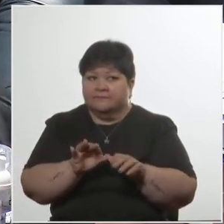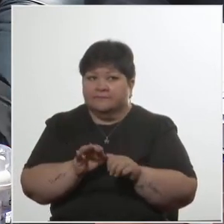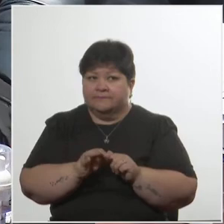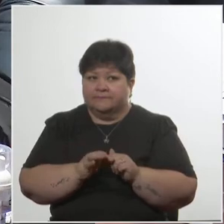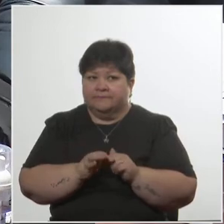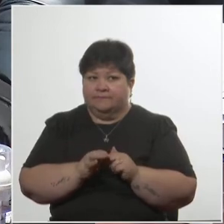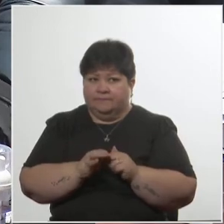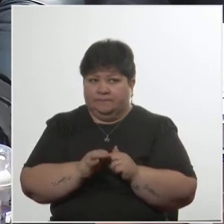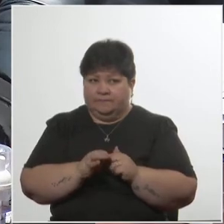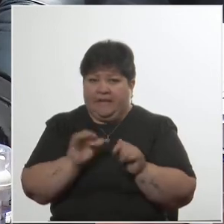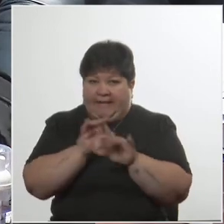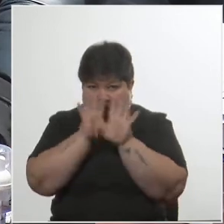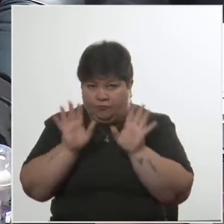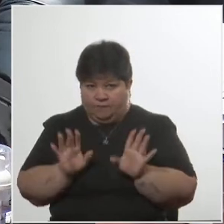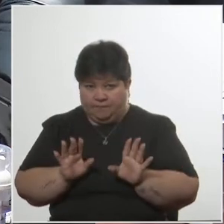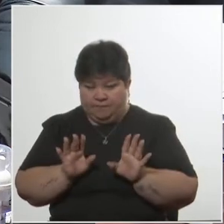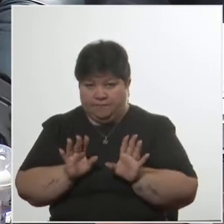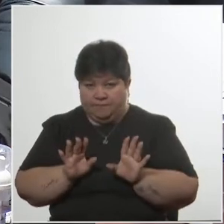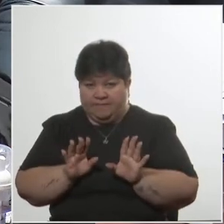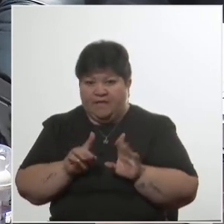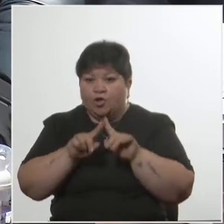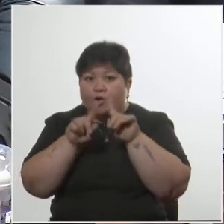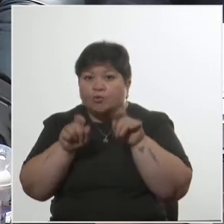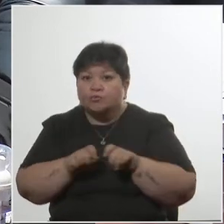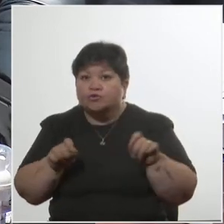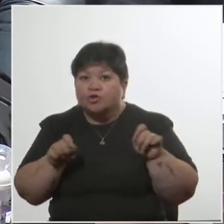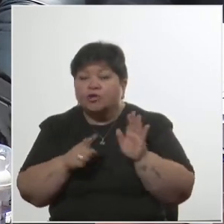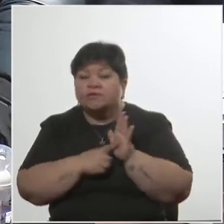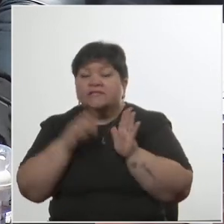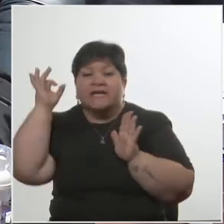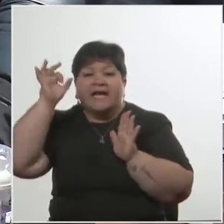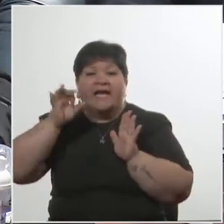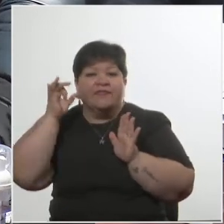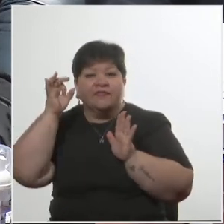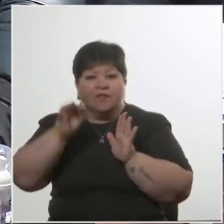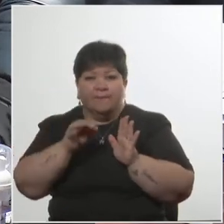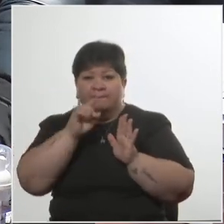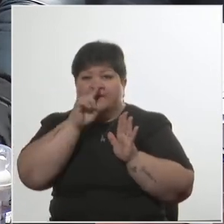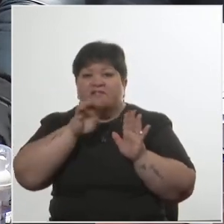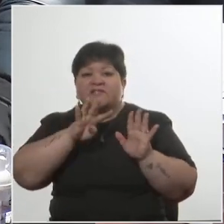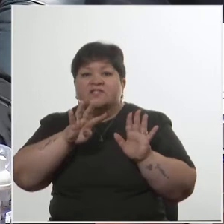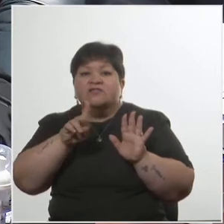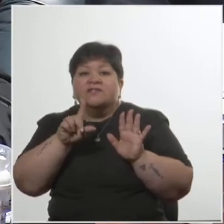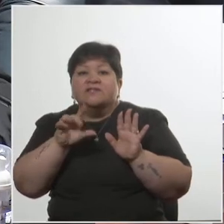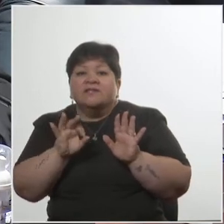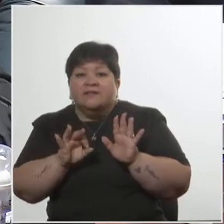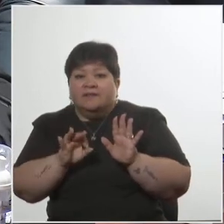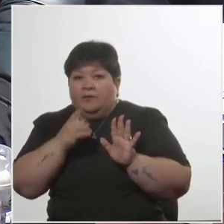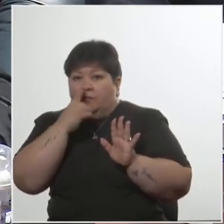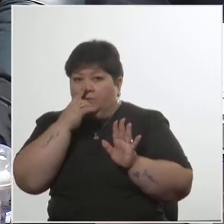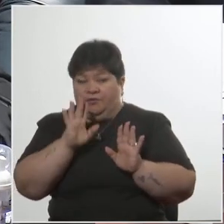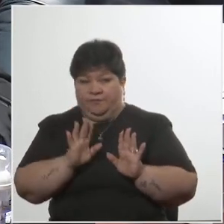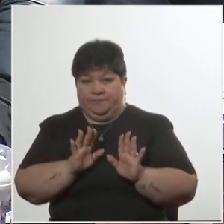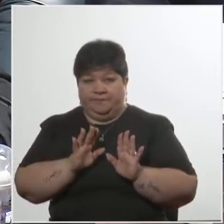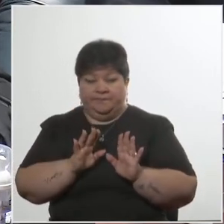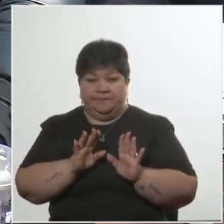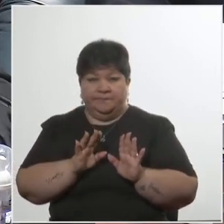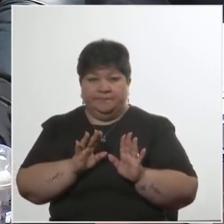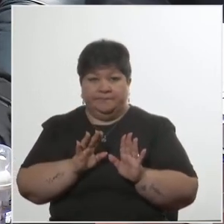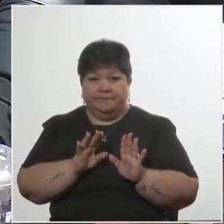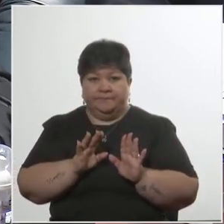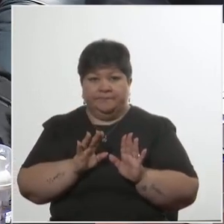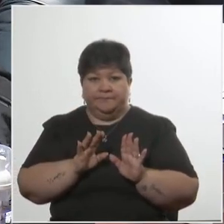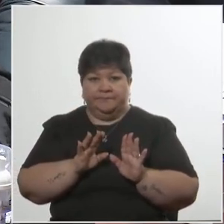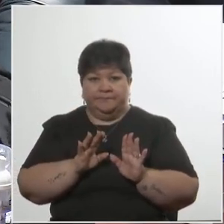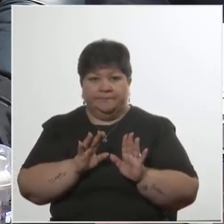nomás que Lo aclaro Esta es una conclusión que saca el senado y que lo hace suya en junio del 70